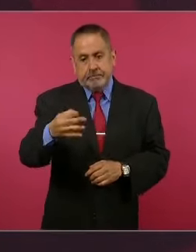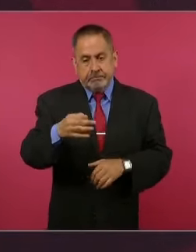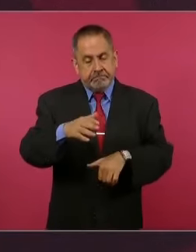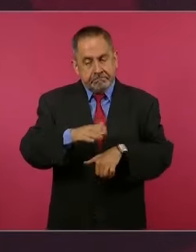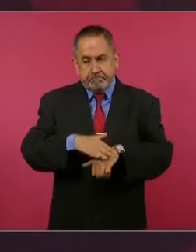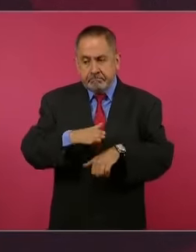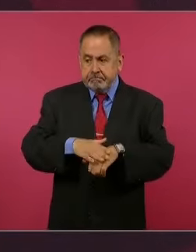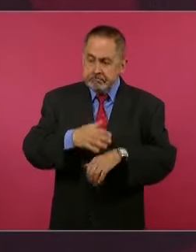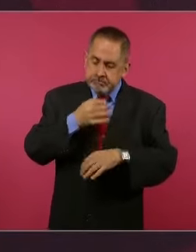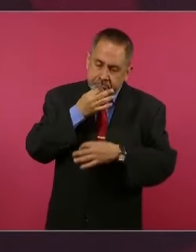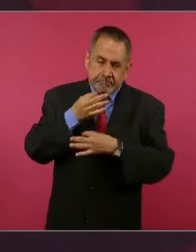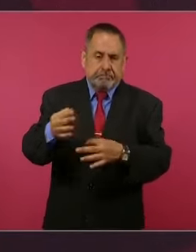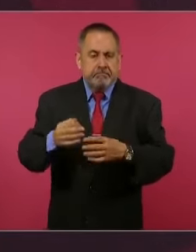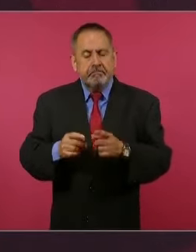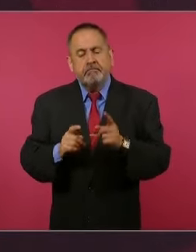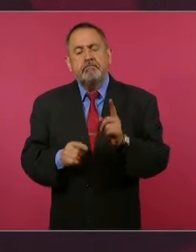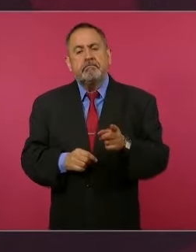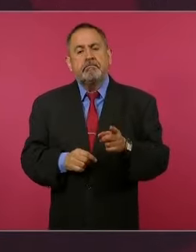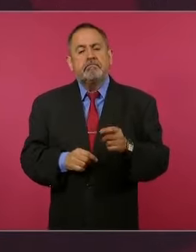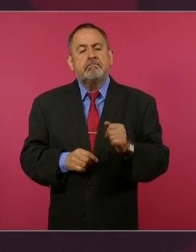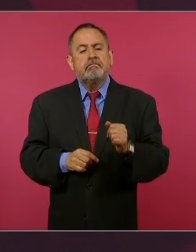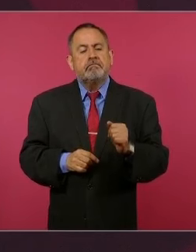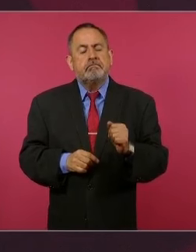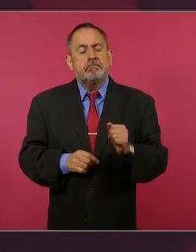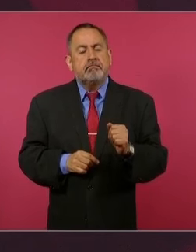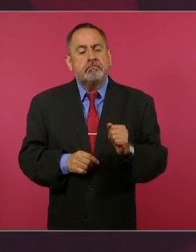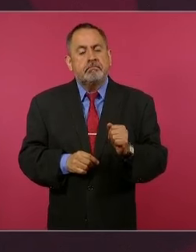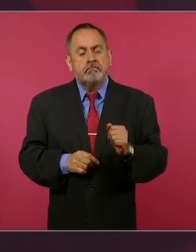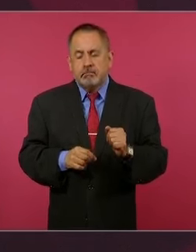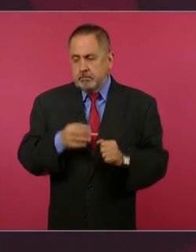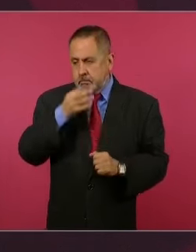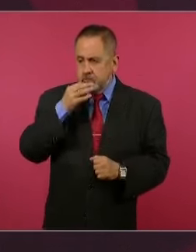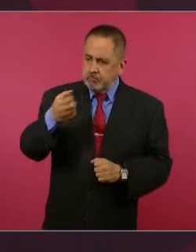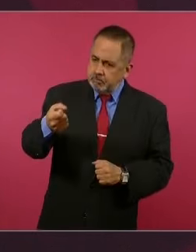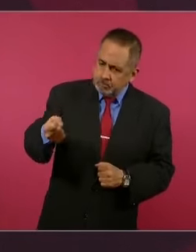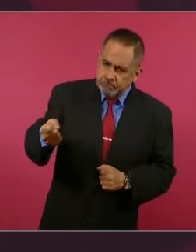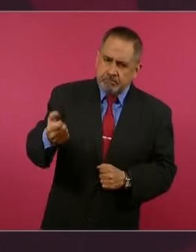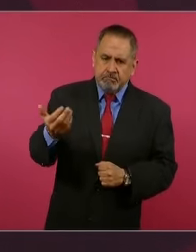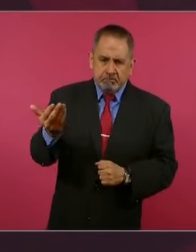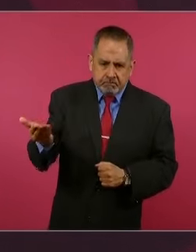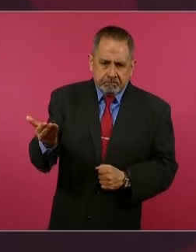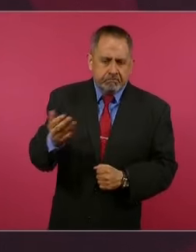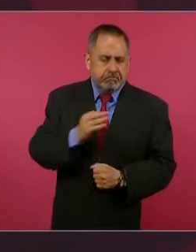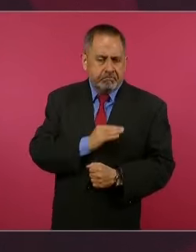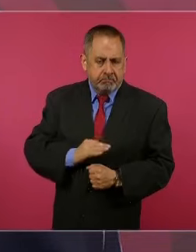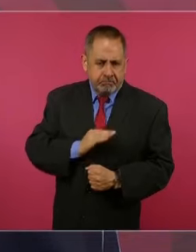eh Un saludo una felicitación